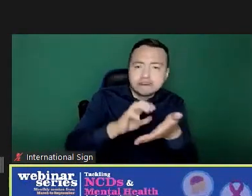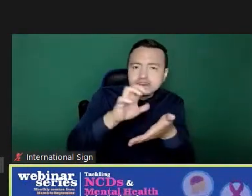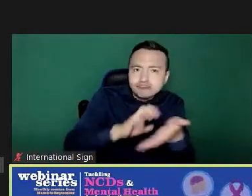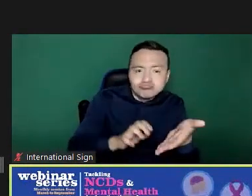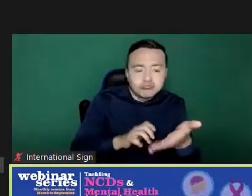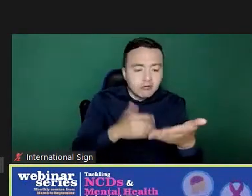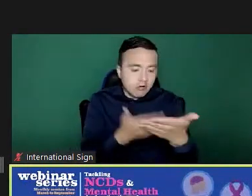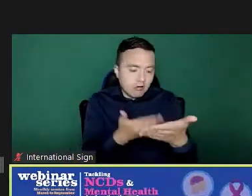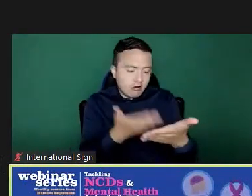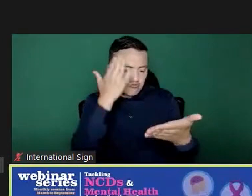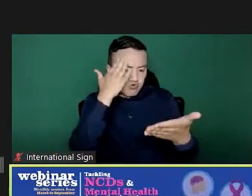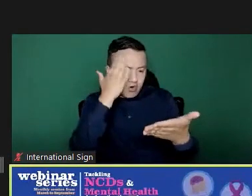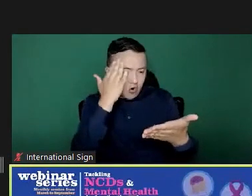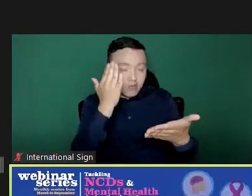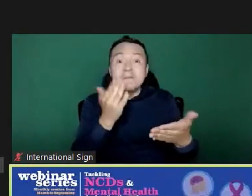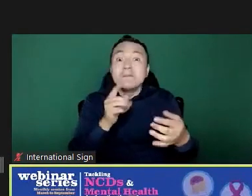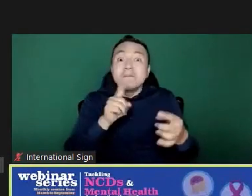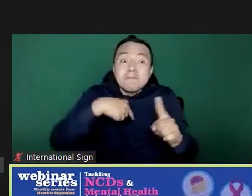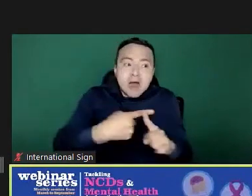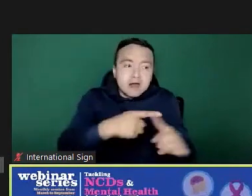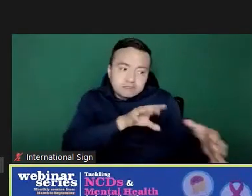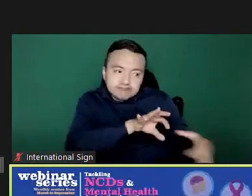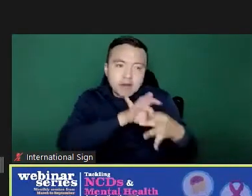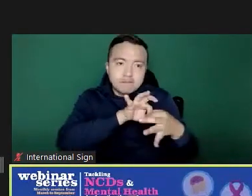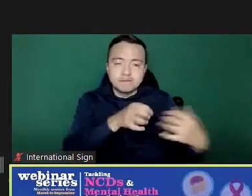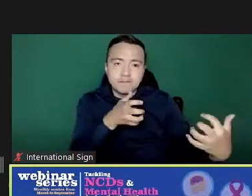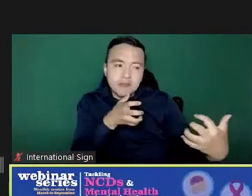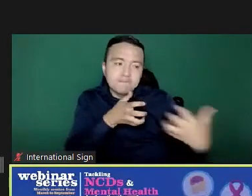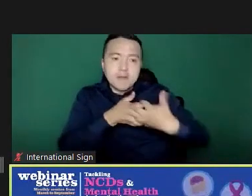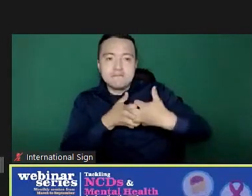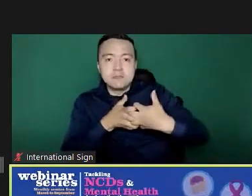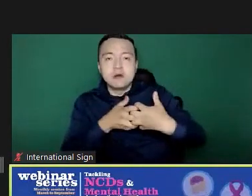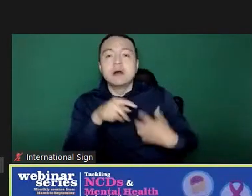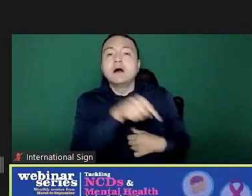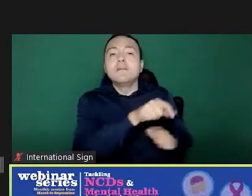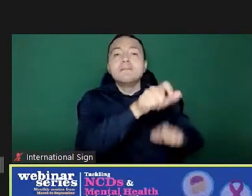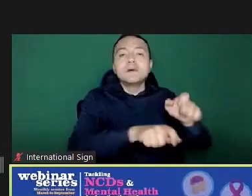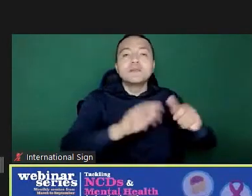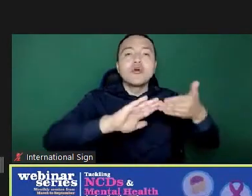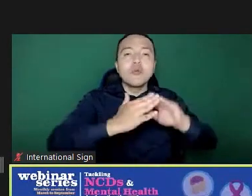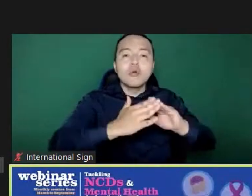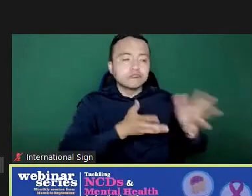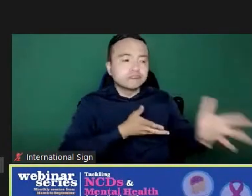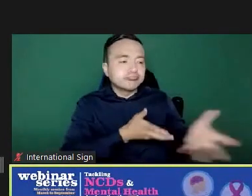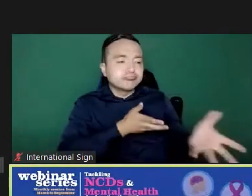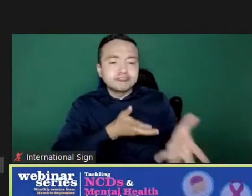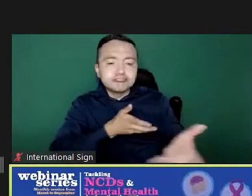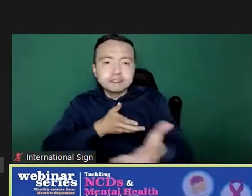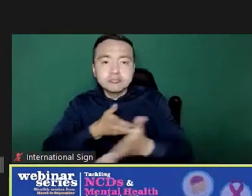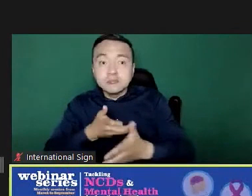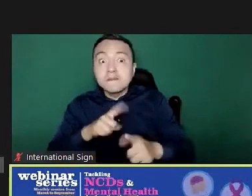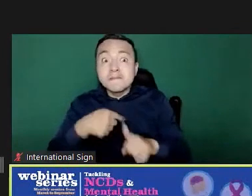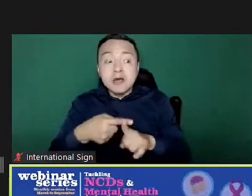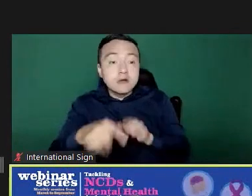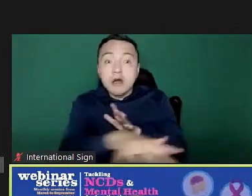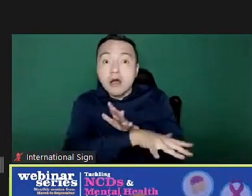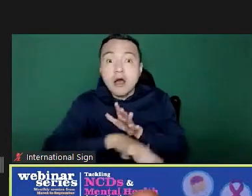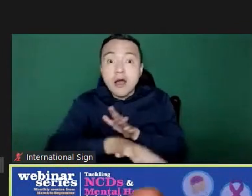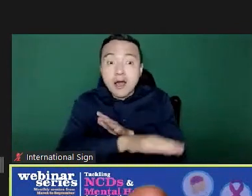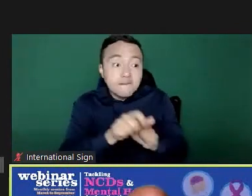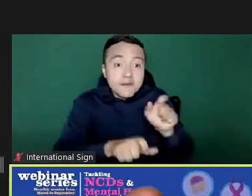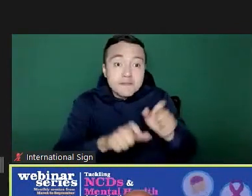participación comunitaria. También existe la necesidad de fortalecer los sistemas sanitarios y los sistemas de información sanitaria,